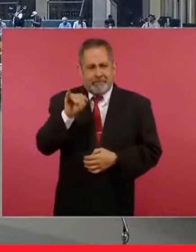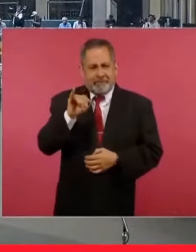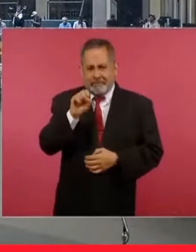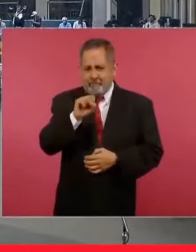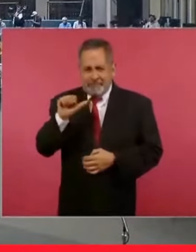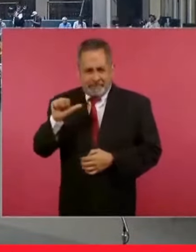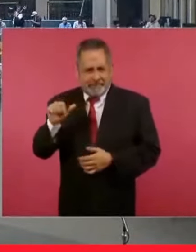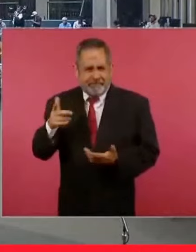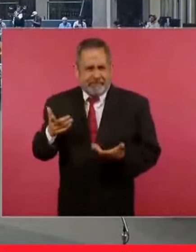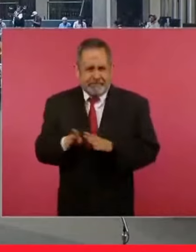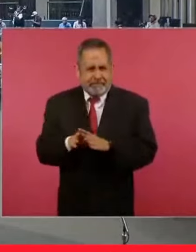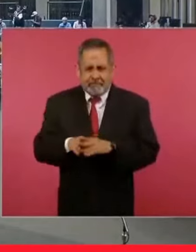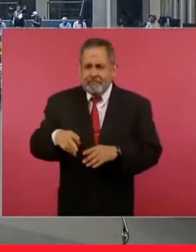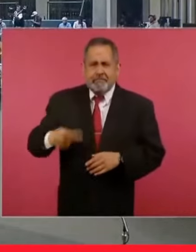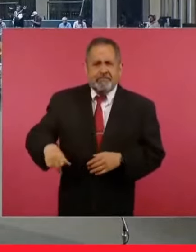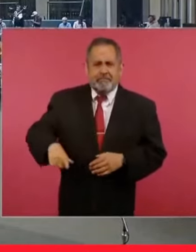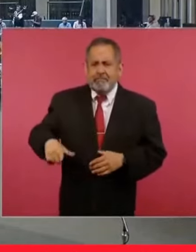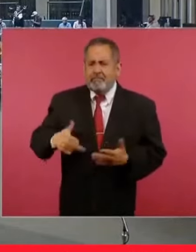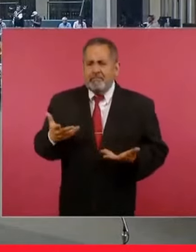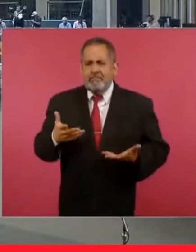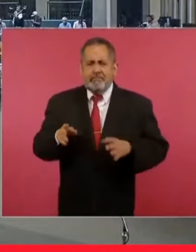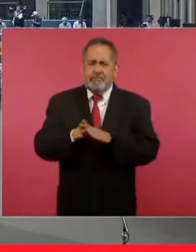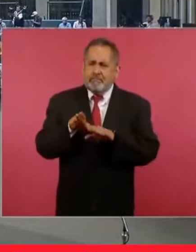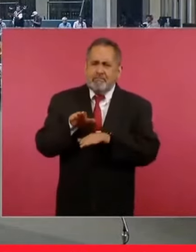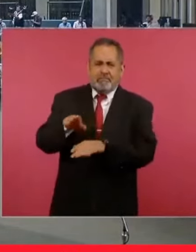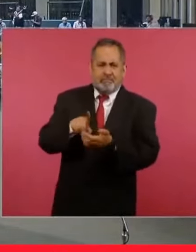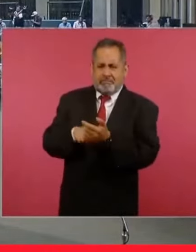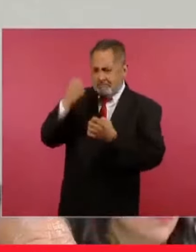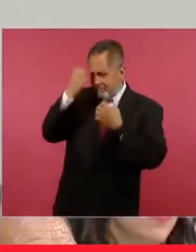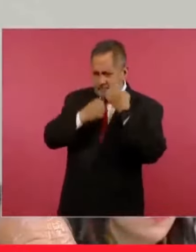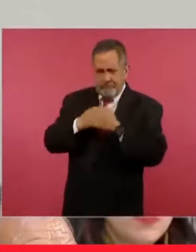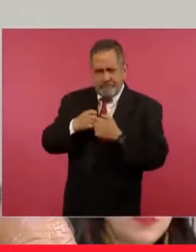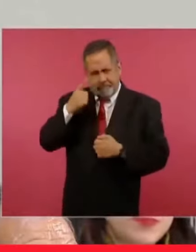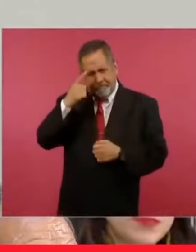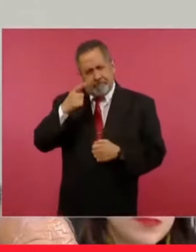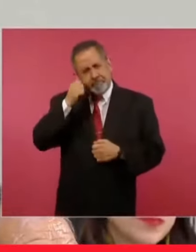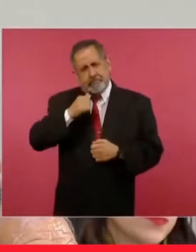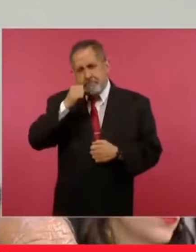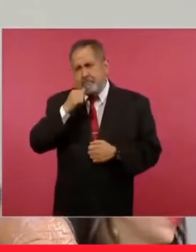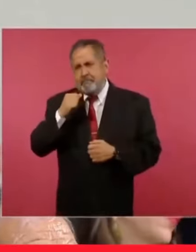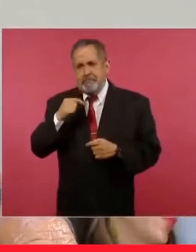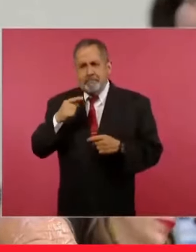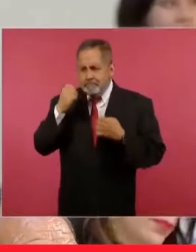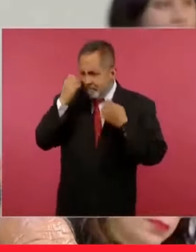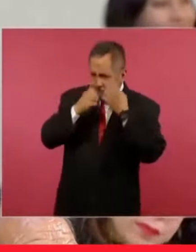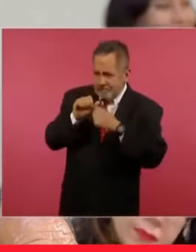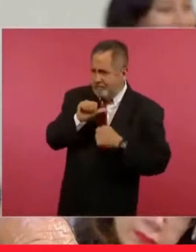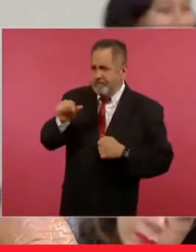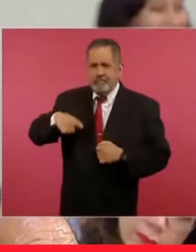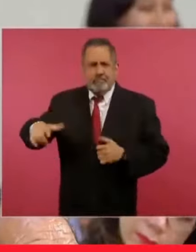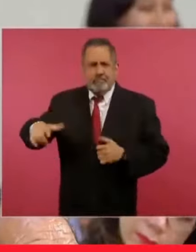gobierno y del presidente de México sobre esta prueba que se aplica a jóvenes, a niños, para saber